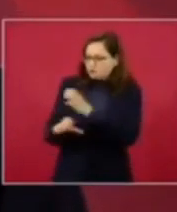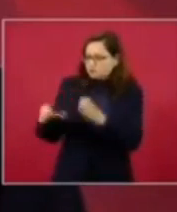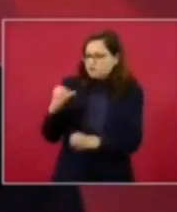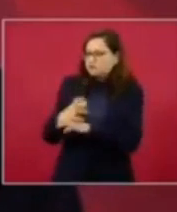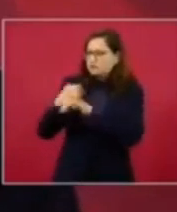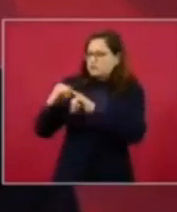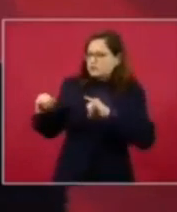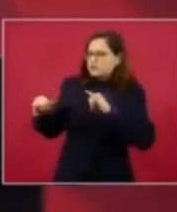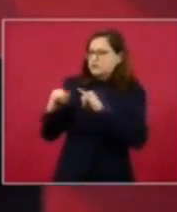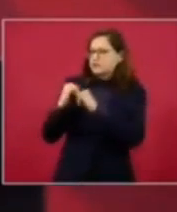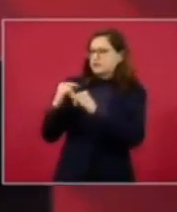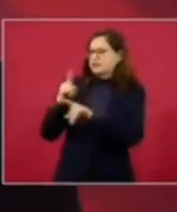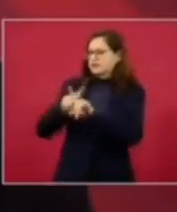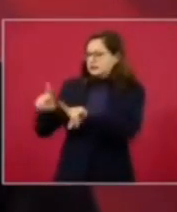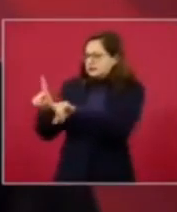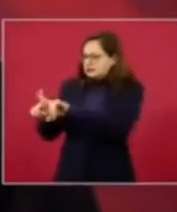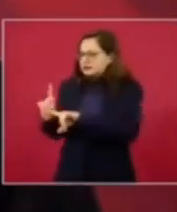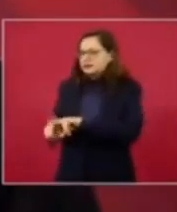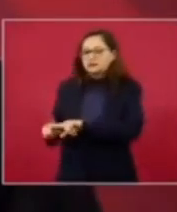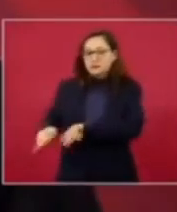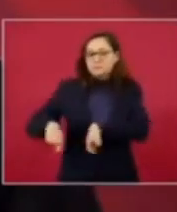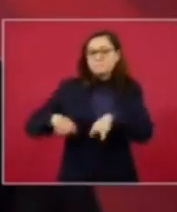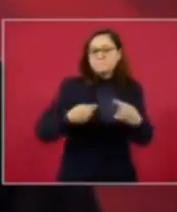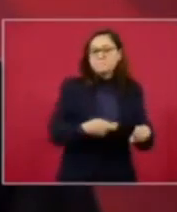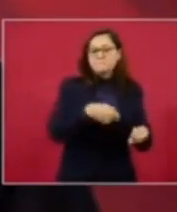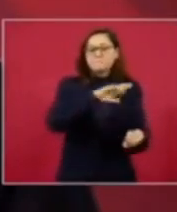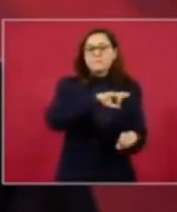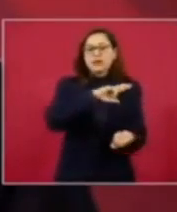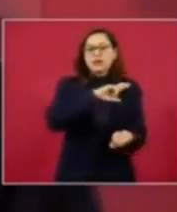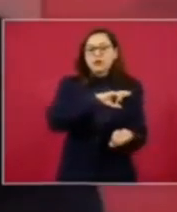de la nación, del pueblo, a particulares.